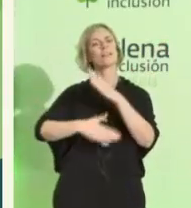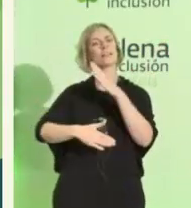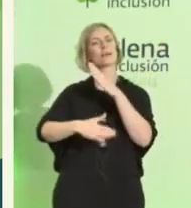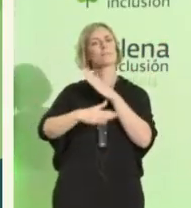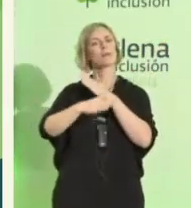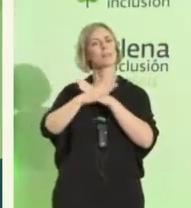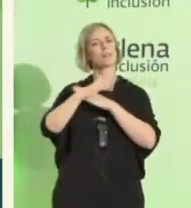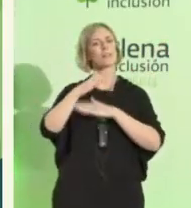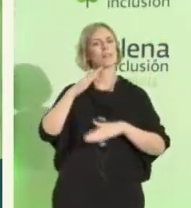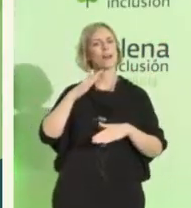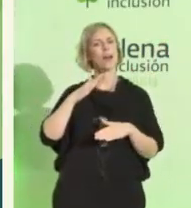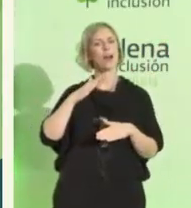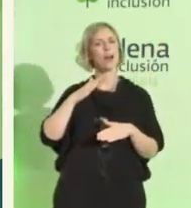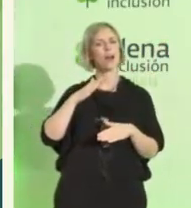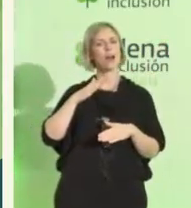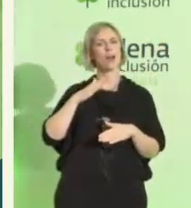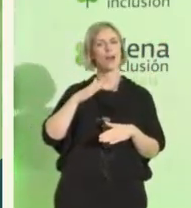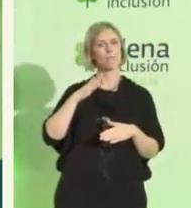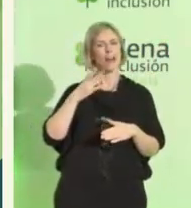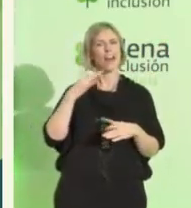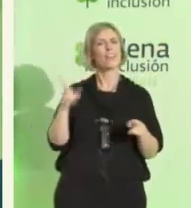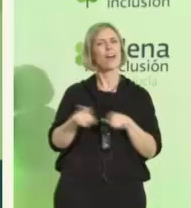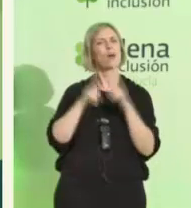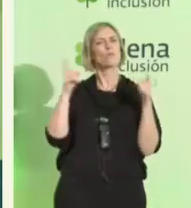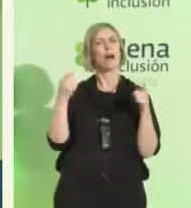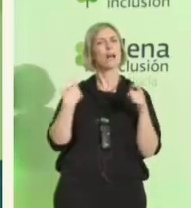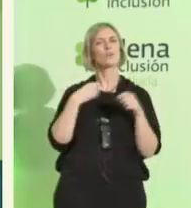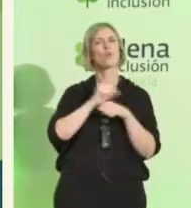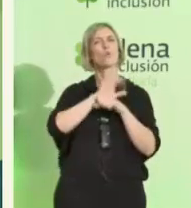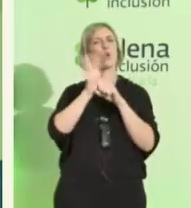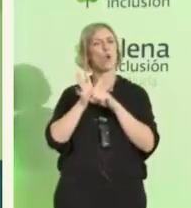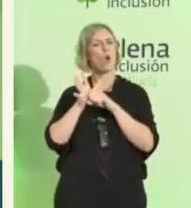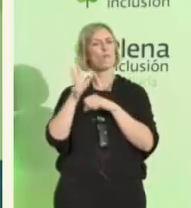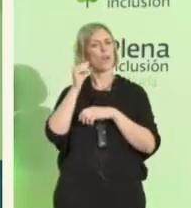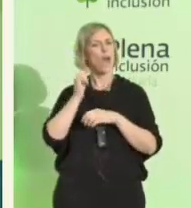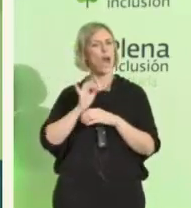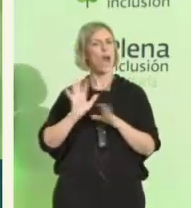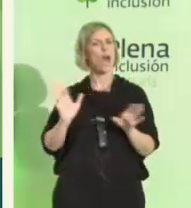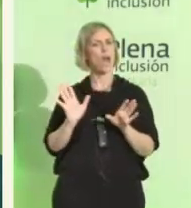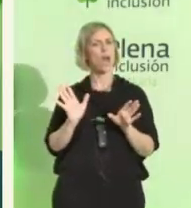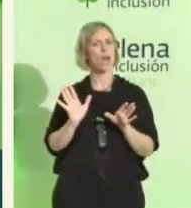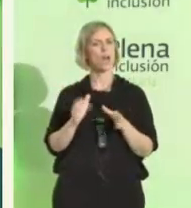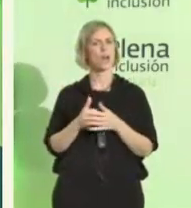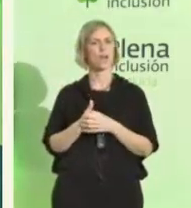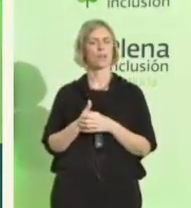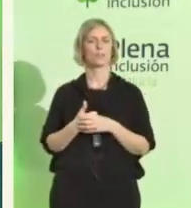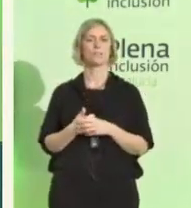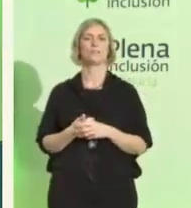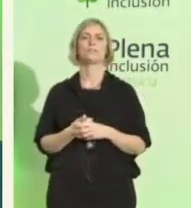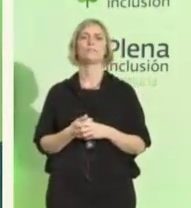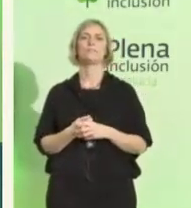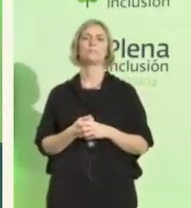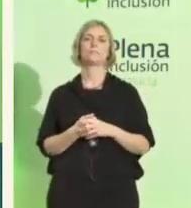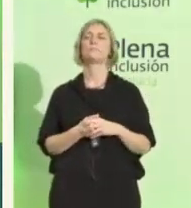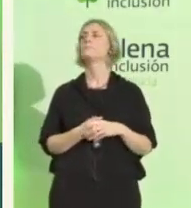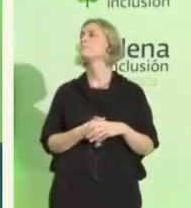descubrió después le cortamos no después no